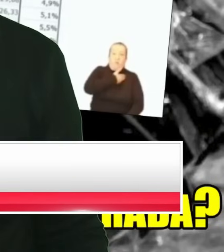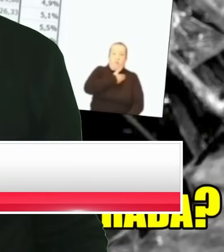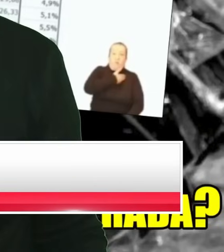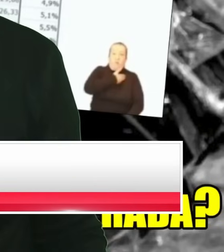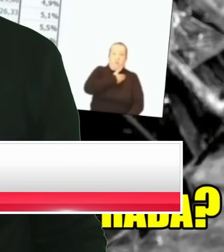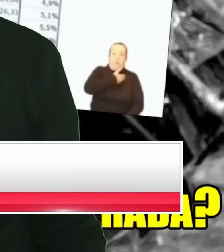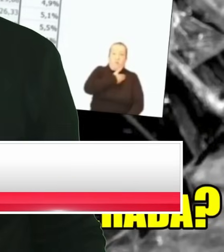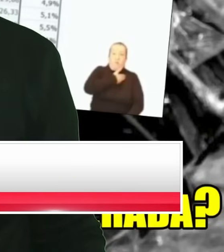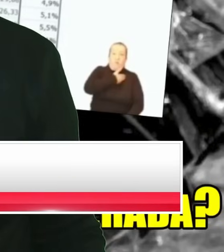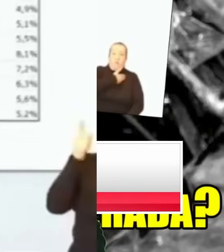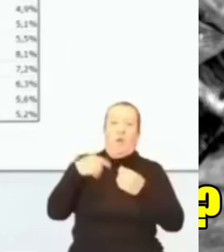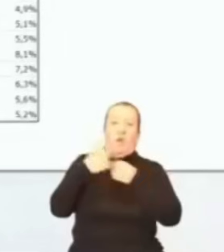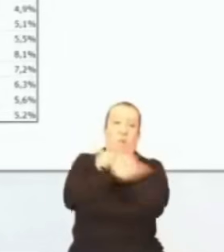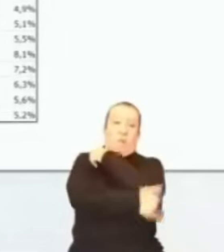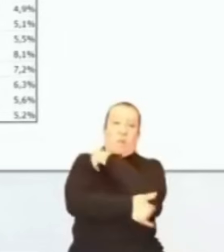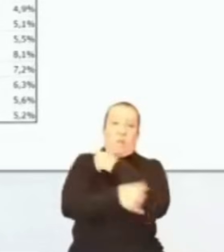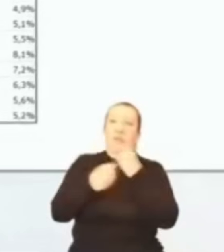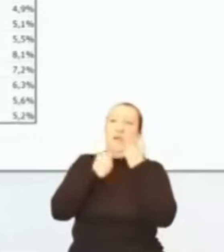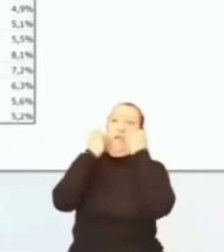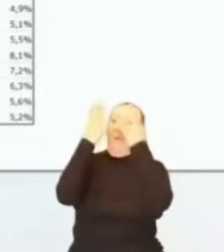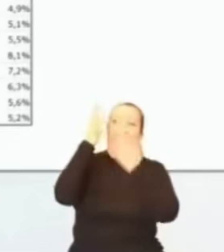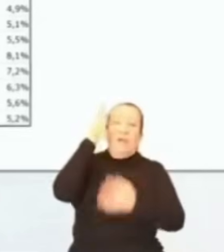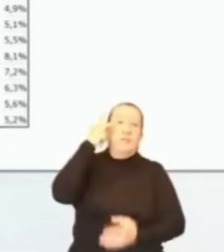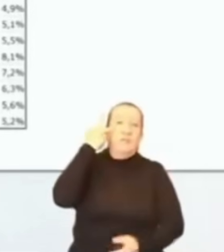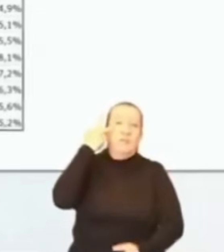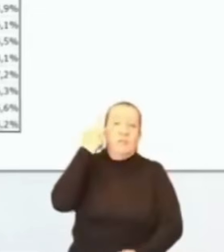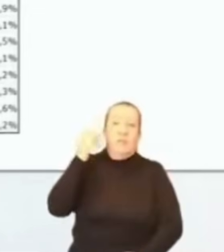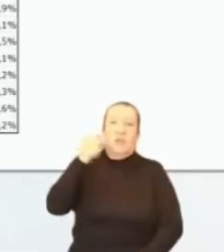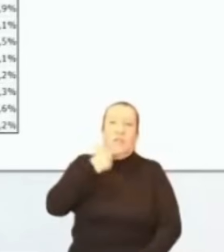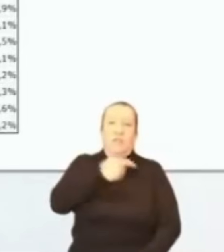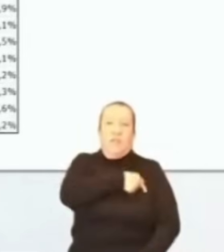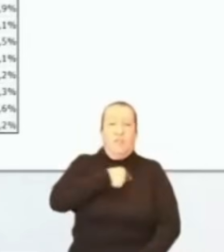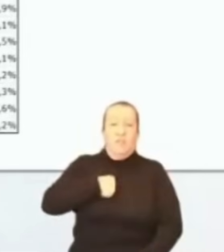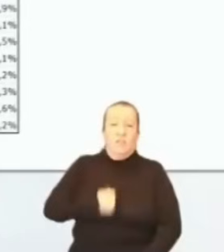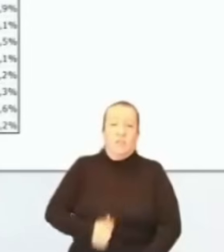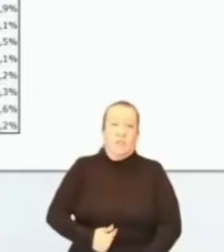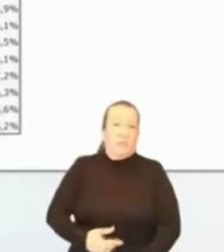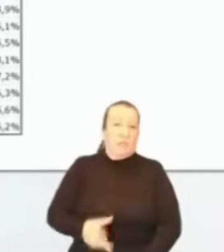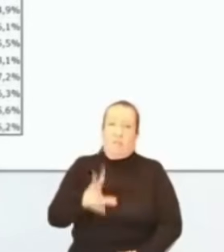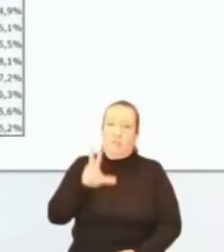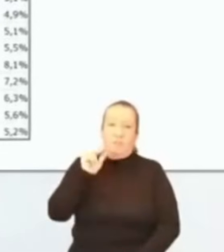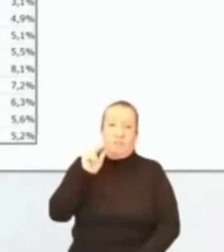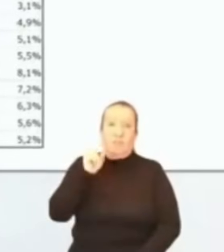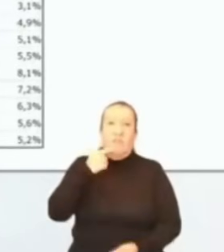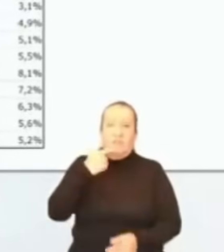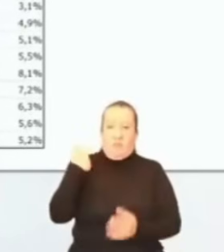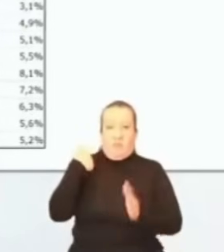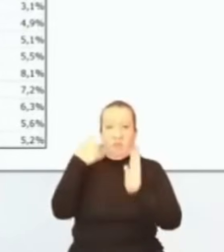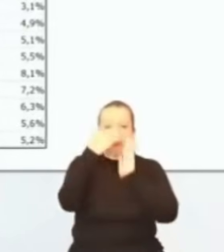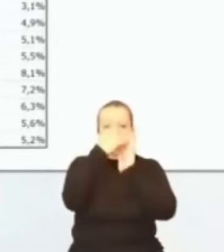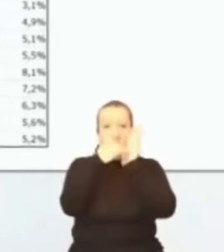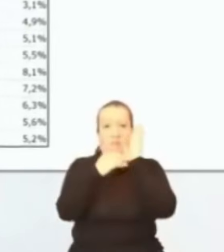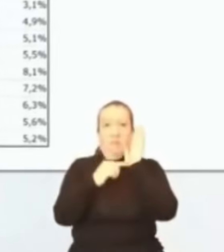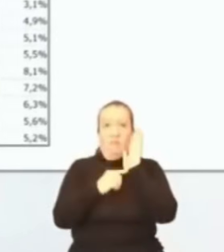económicas como China. Ah, pero entregamos el país a China. Aquí están las cifras de